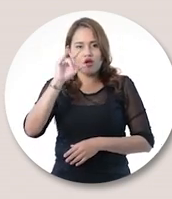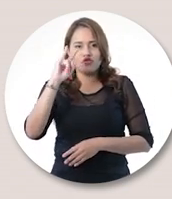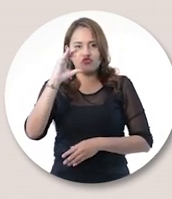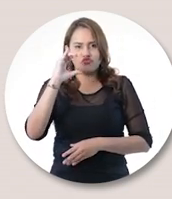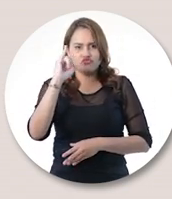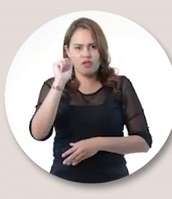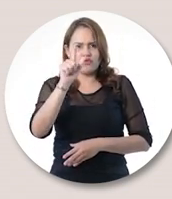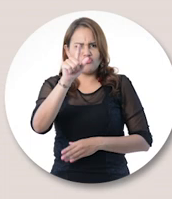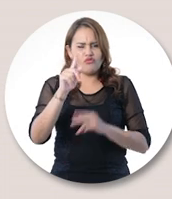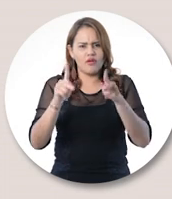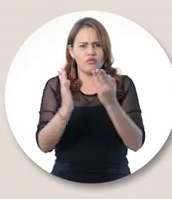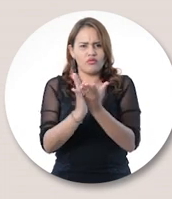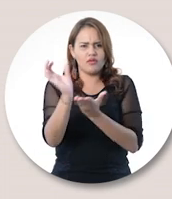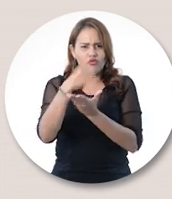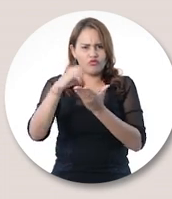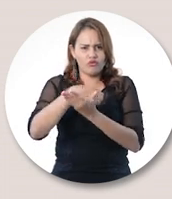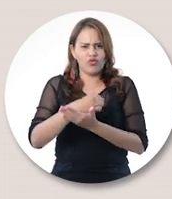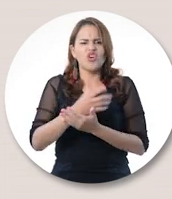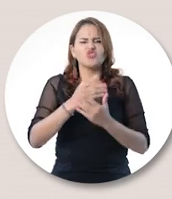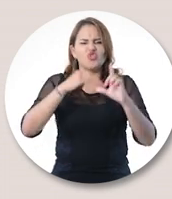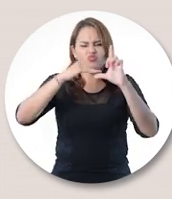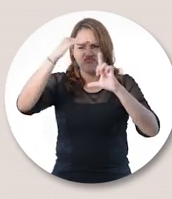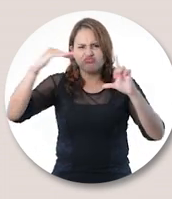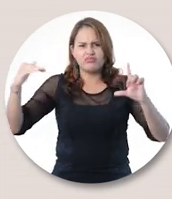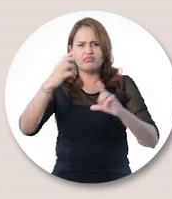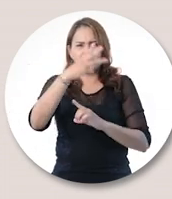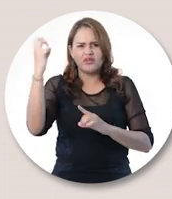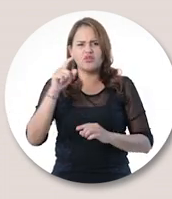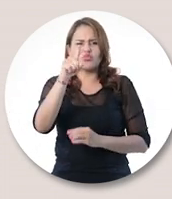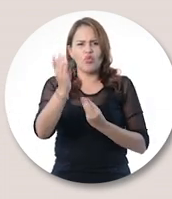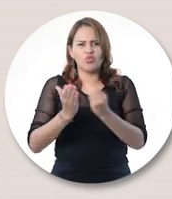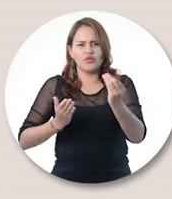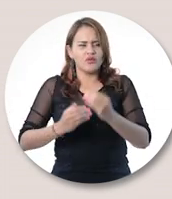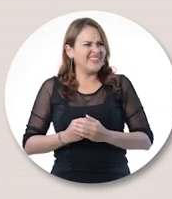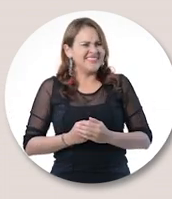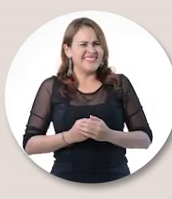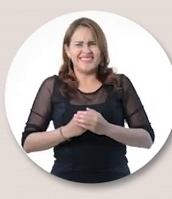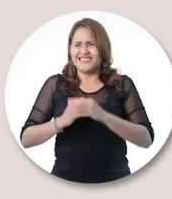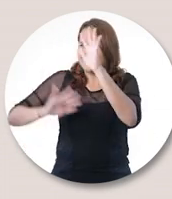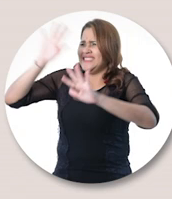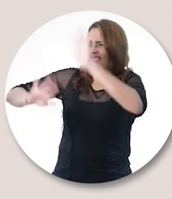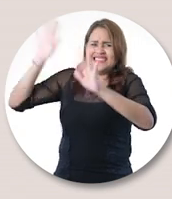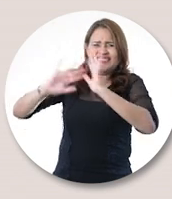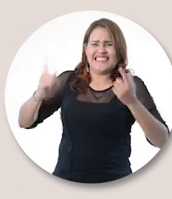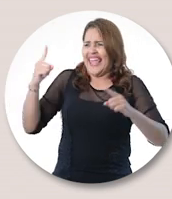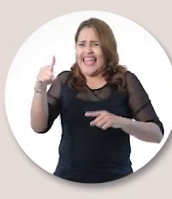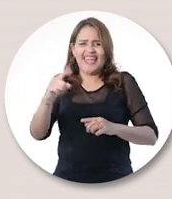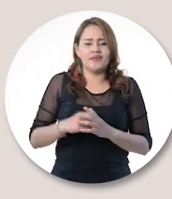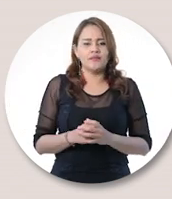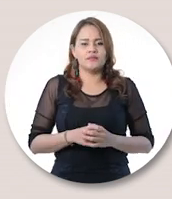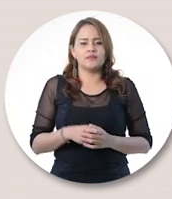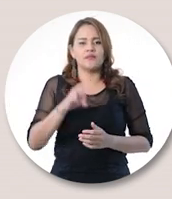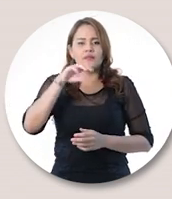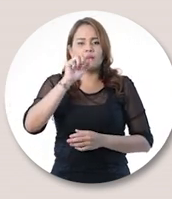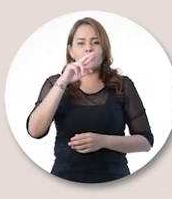semestre de biología, promedio acumulado 300 puntos, estudiante condicional. Ay, no puede ser, quiten eso. Mario Antonio Polo